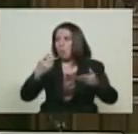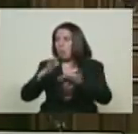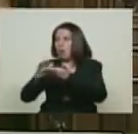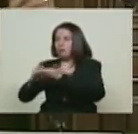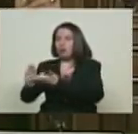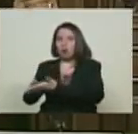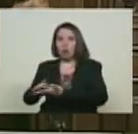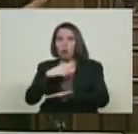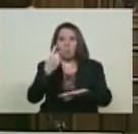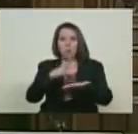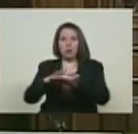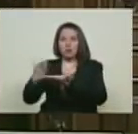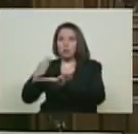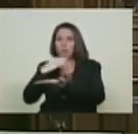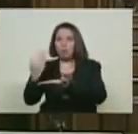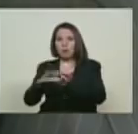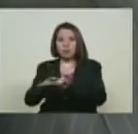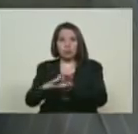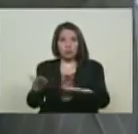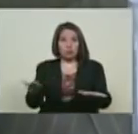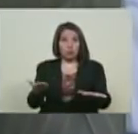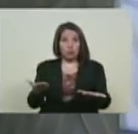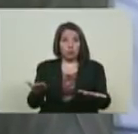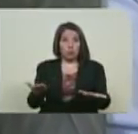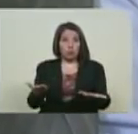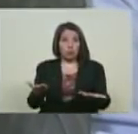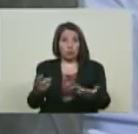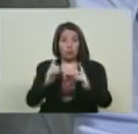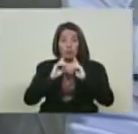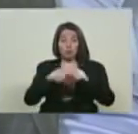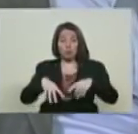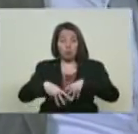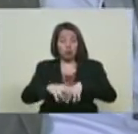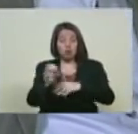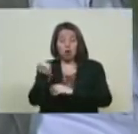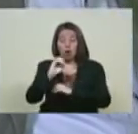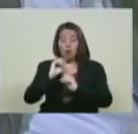en Los Próceres o en la Avenida Bolívar.